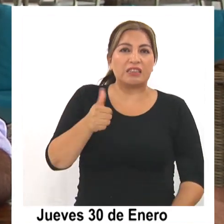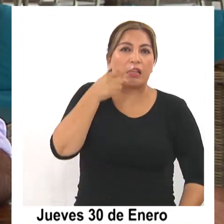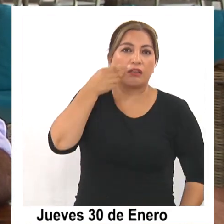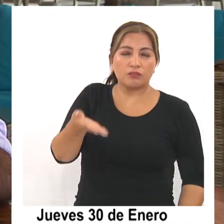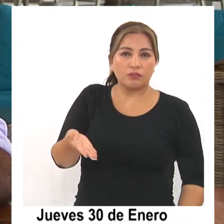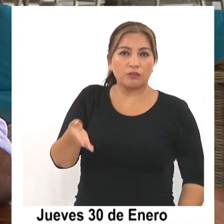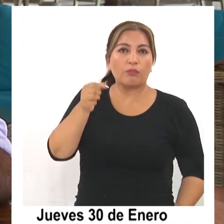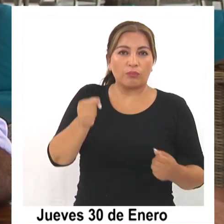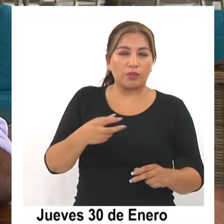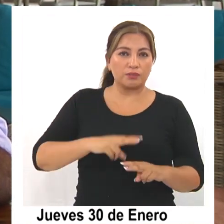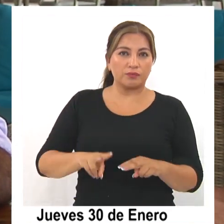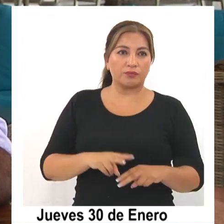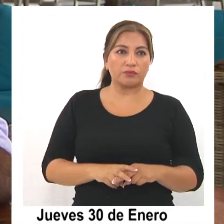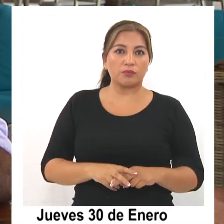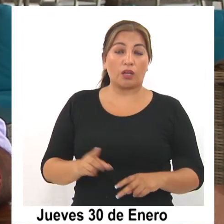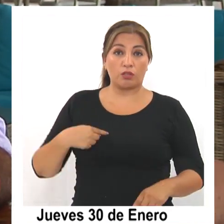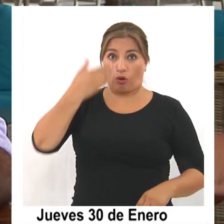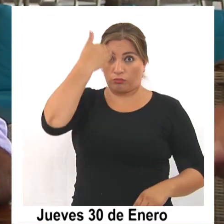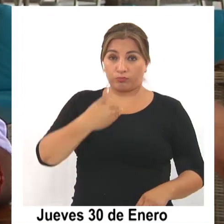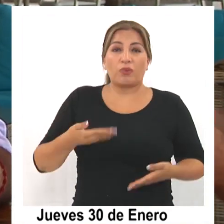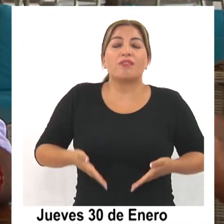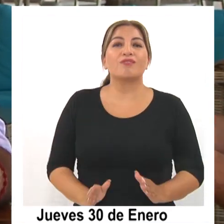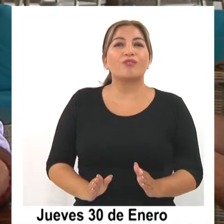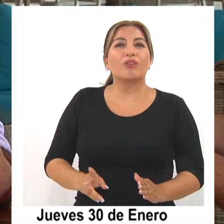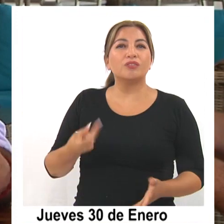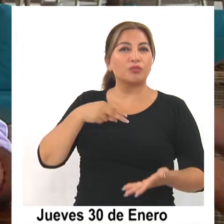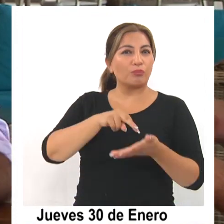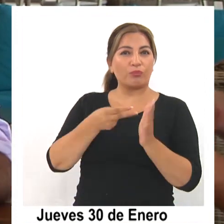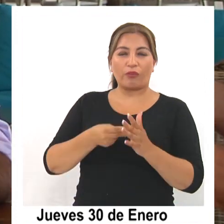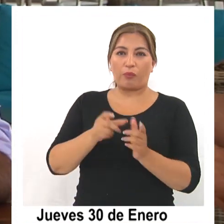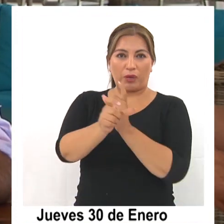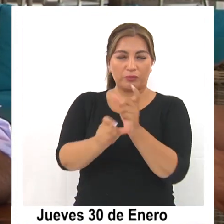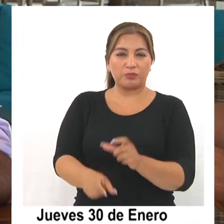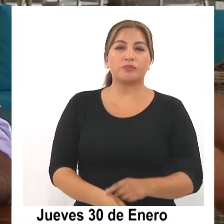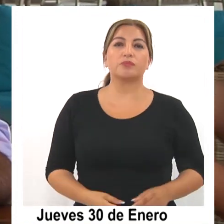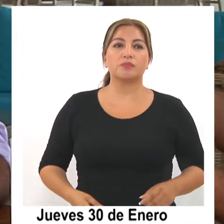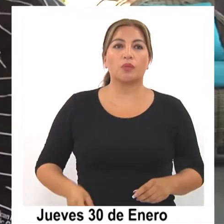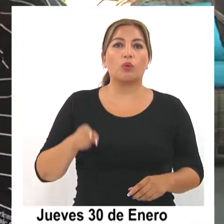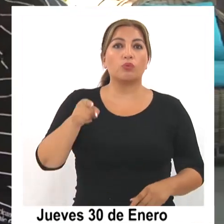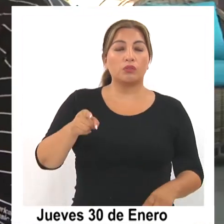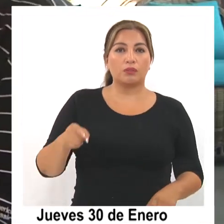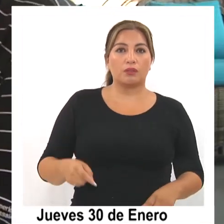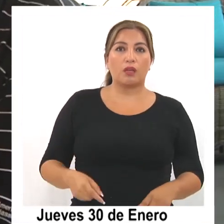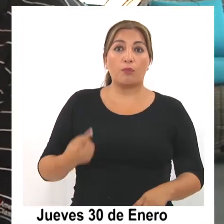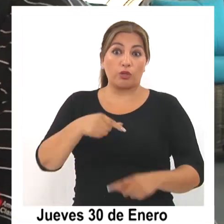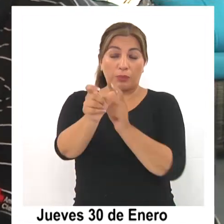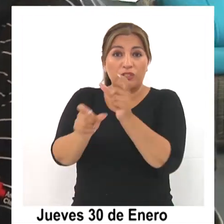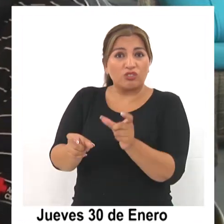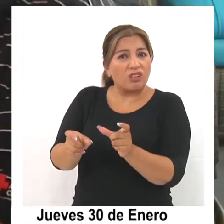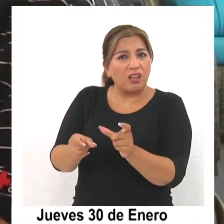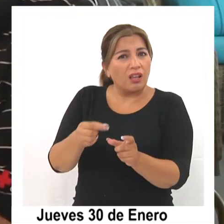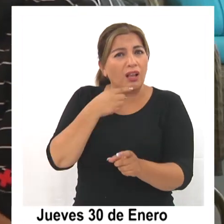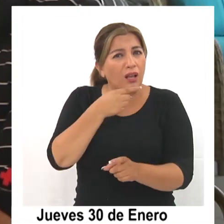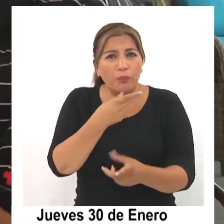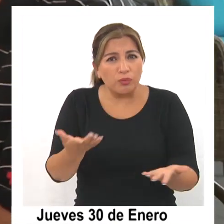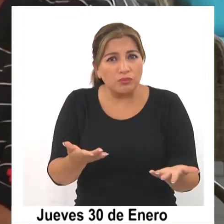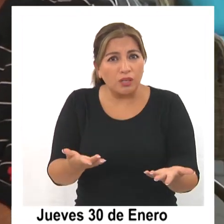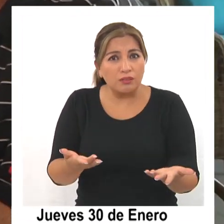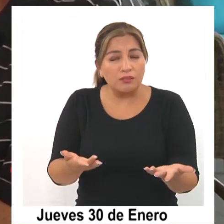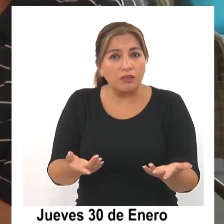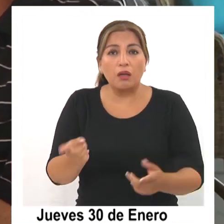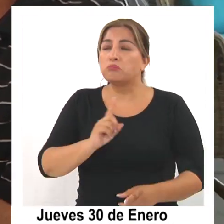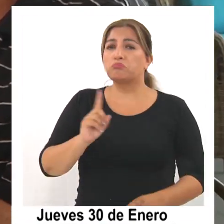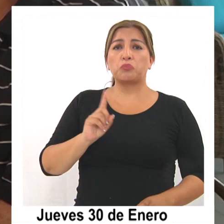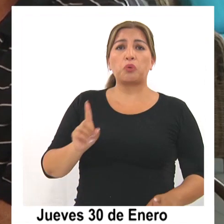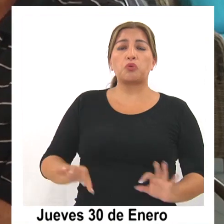manera que el hecho de no ser indígena como un problema para la gestión de Conadi Usted no lo ve así pero cómo se lo expresan los pueblos originarios No,